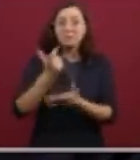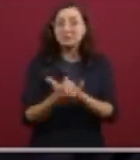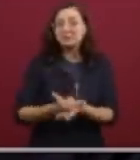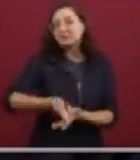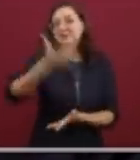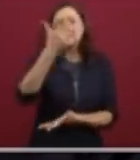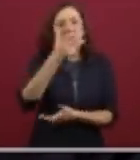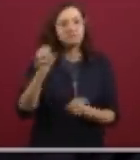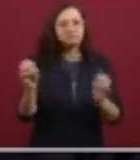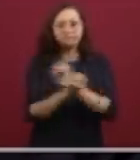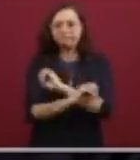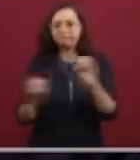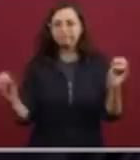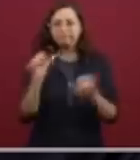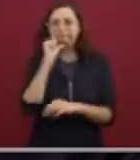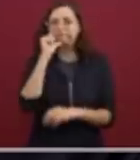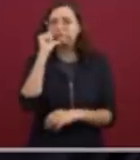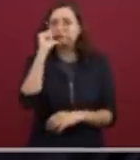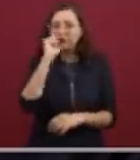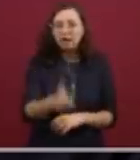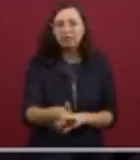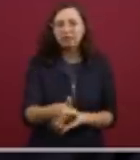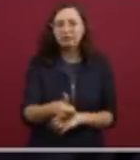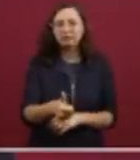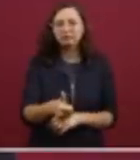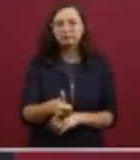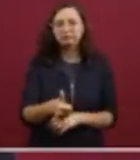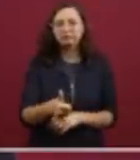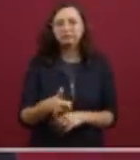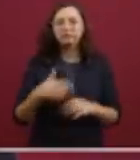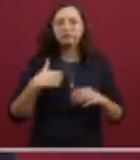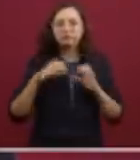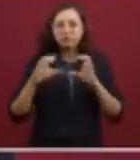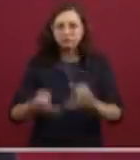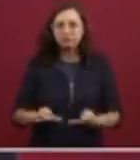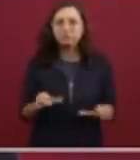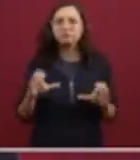de la luz en términos reales. Estamos cuidando eso,